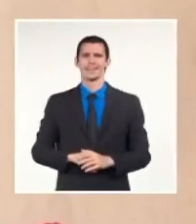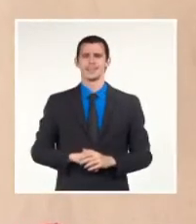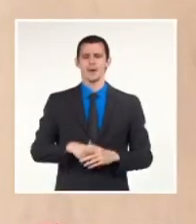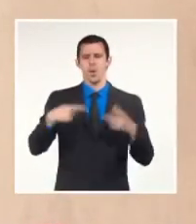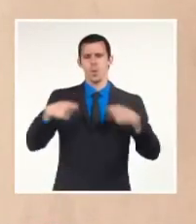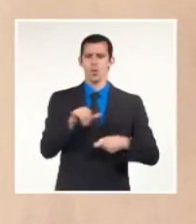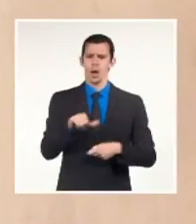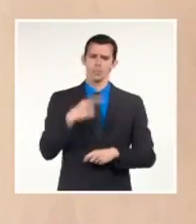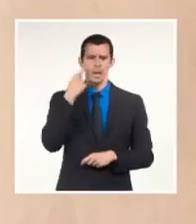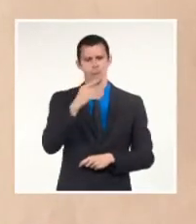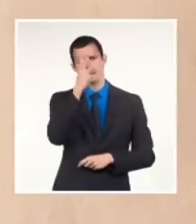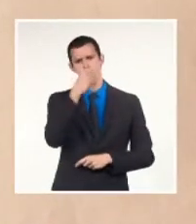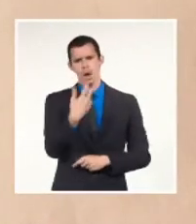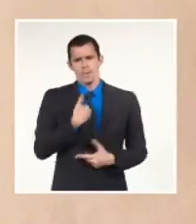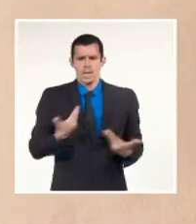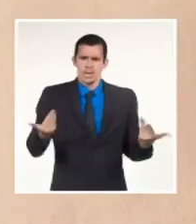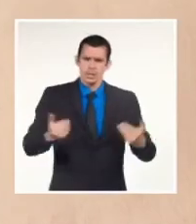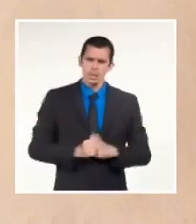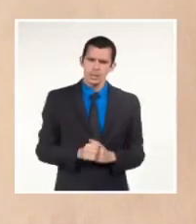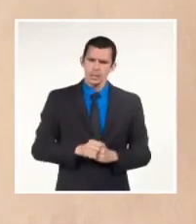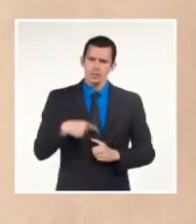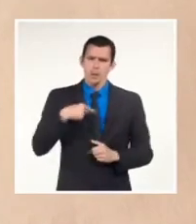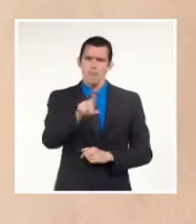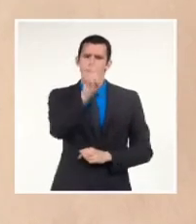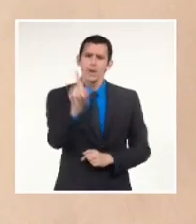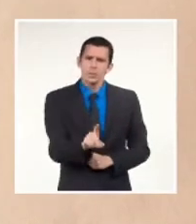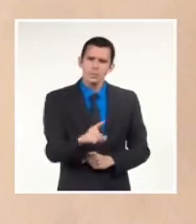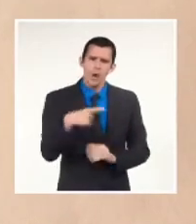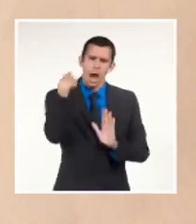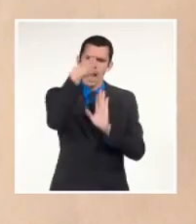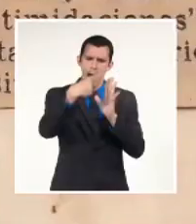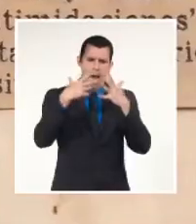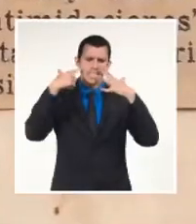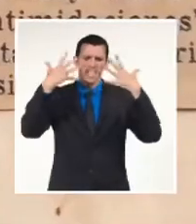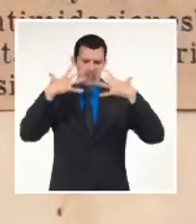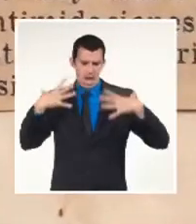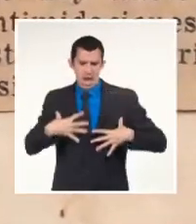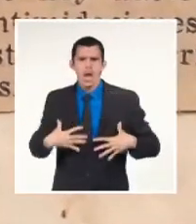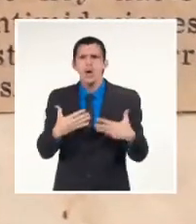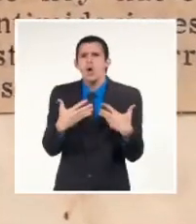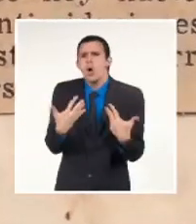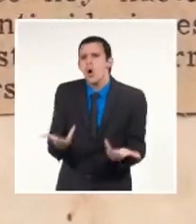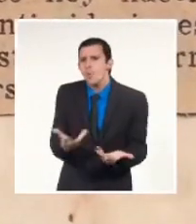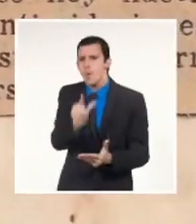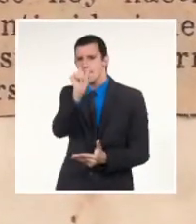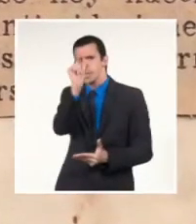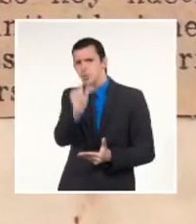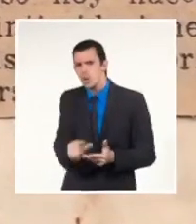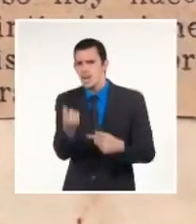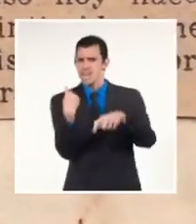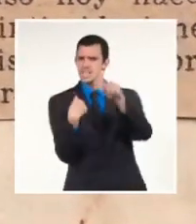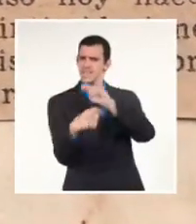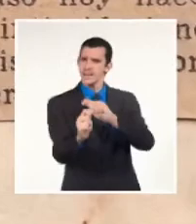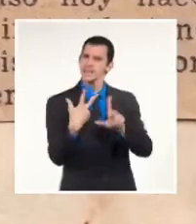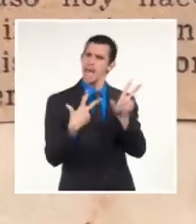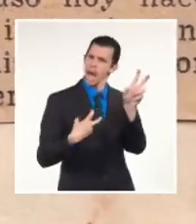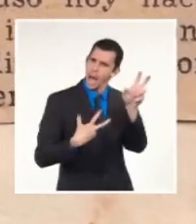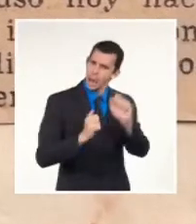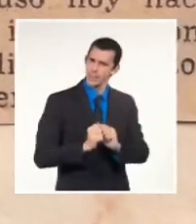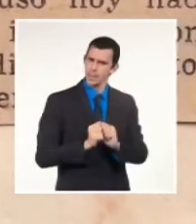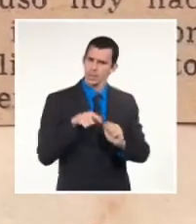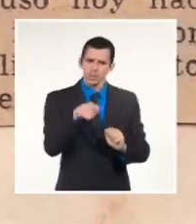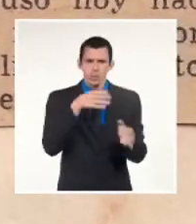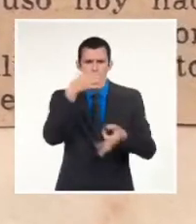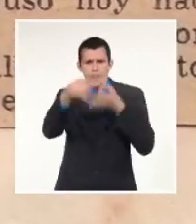petan 3 años por desacato a la corte. Y me costó una golpiza. A mí me partieron a parte la boca